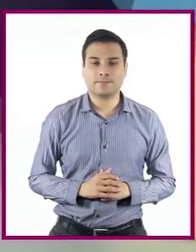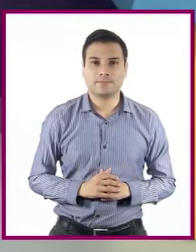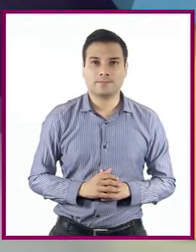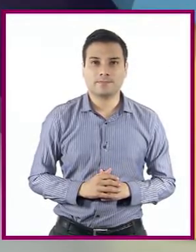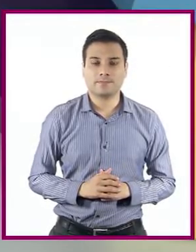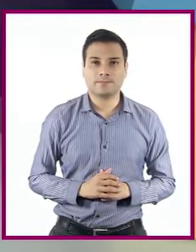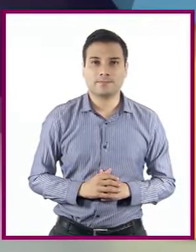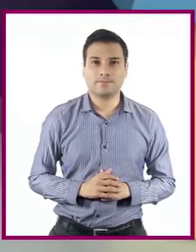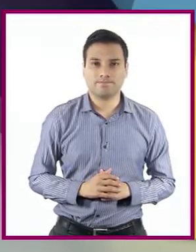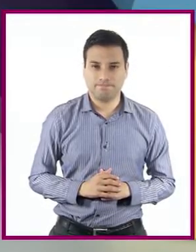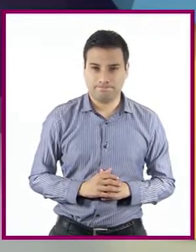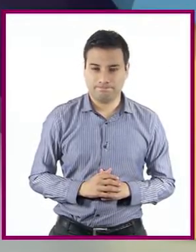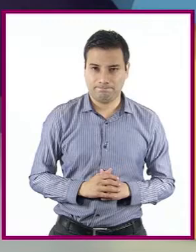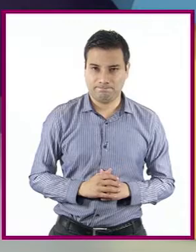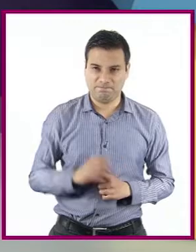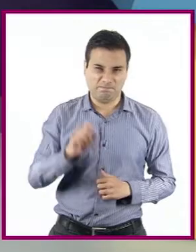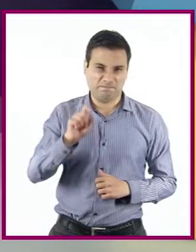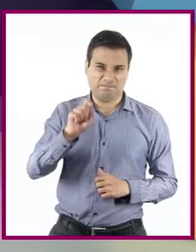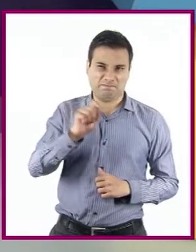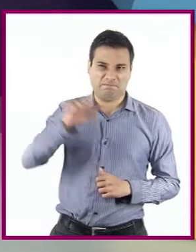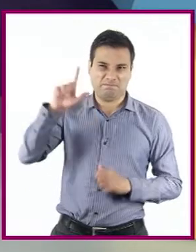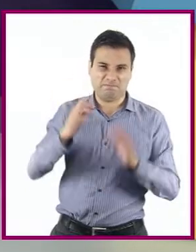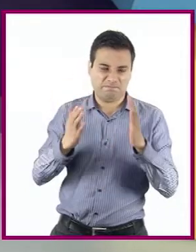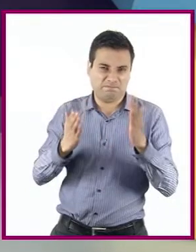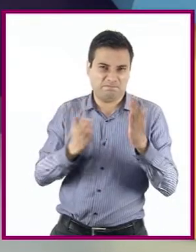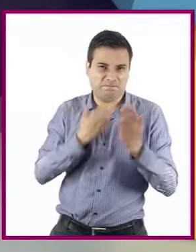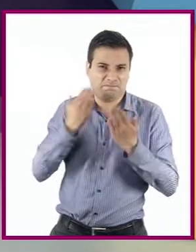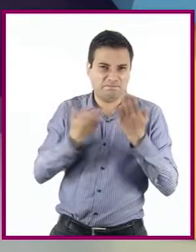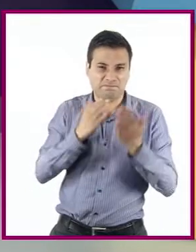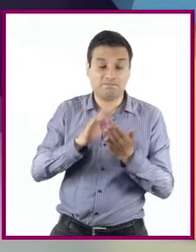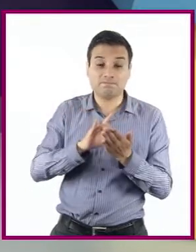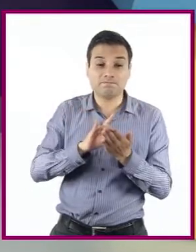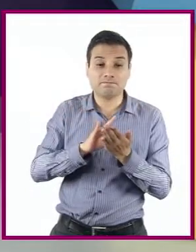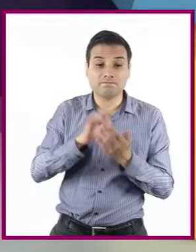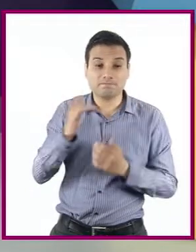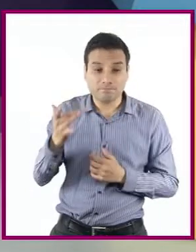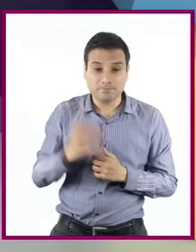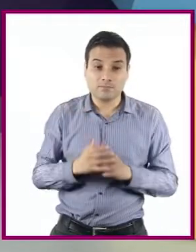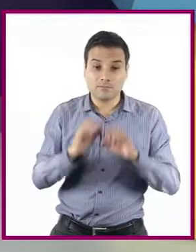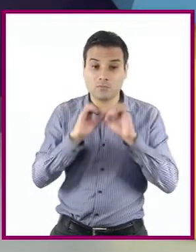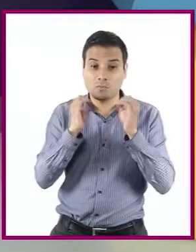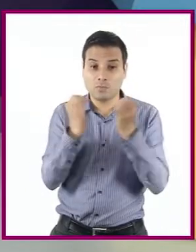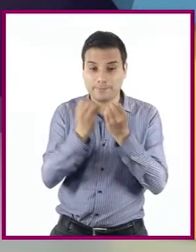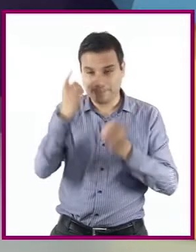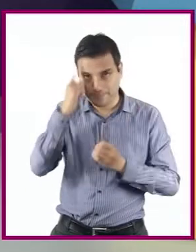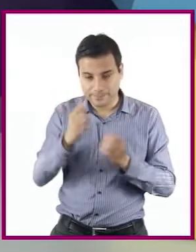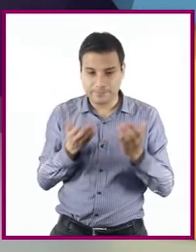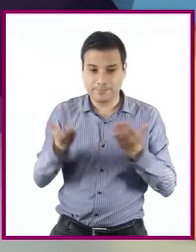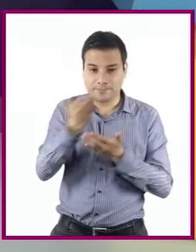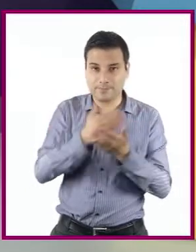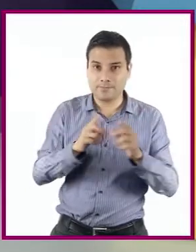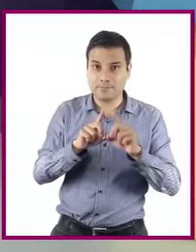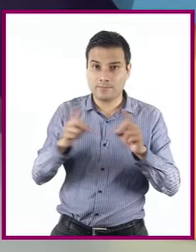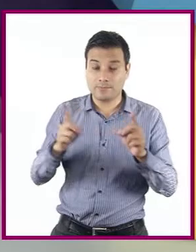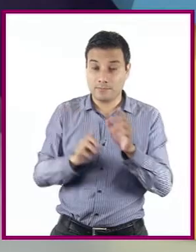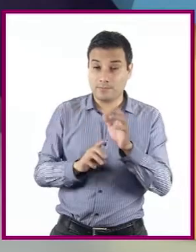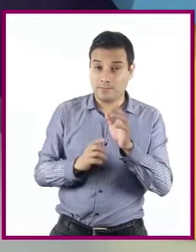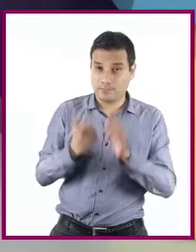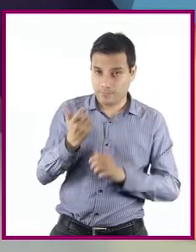De acuerdo con un estudio realizado por la Organización para la Cooperación y el Desarrollo Económico, la violencia virtual